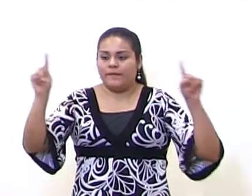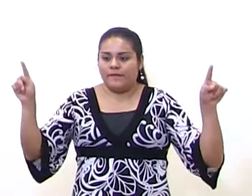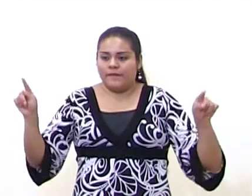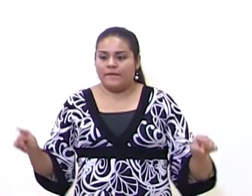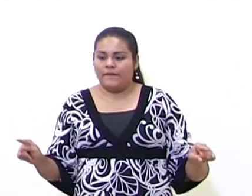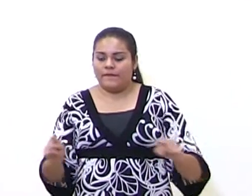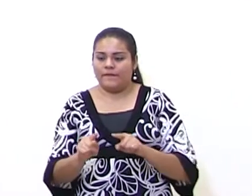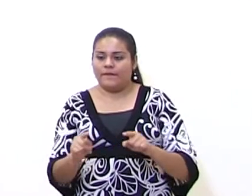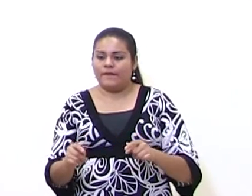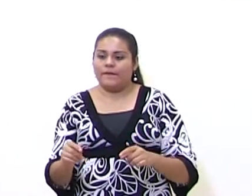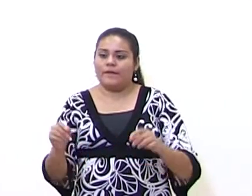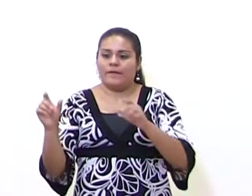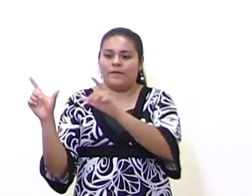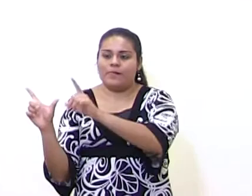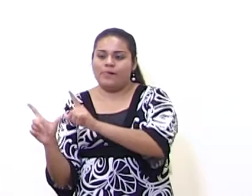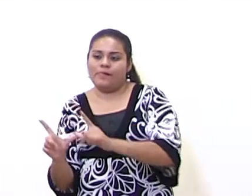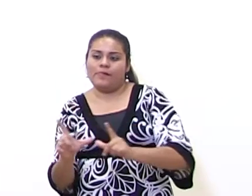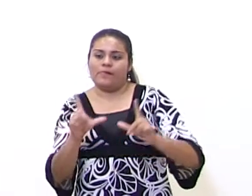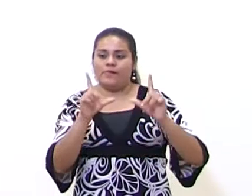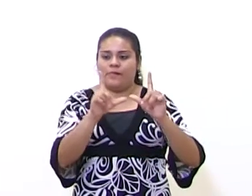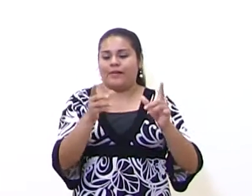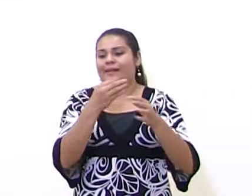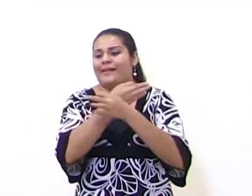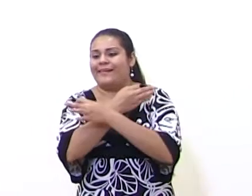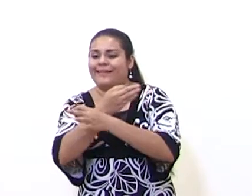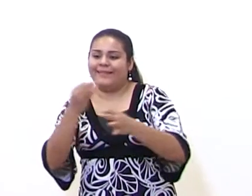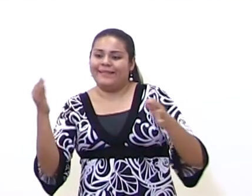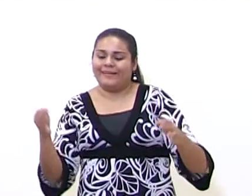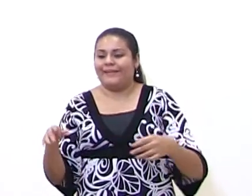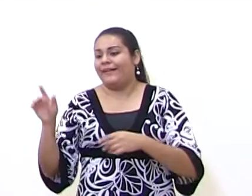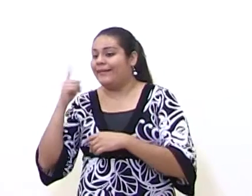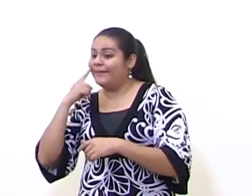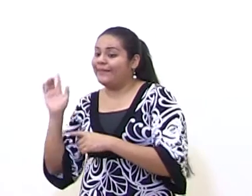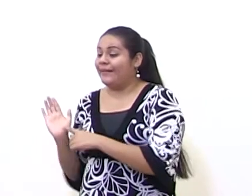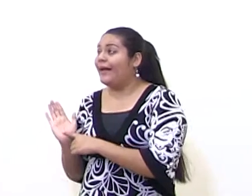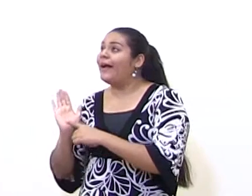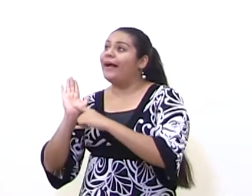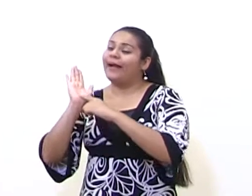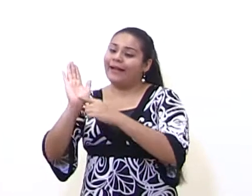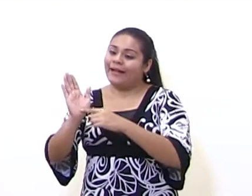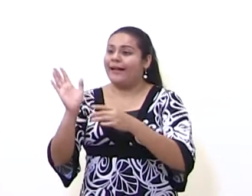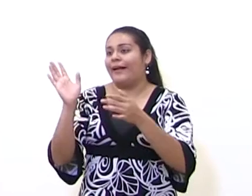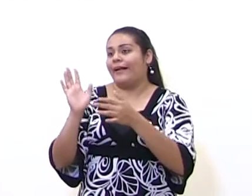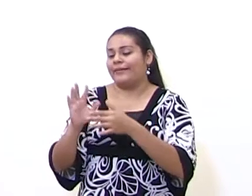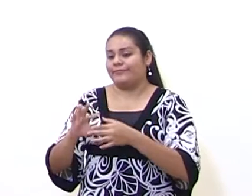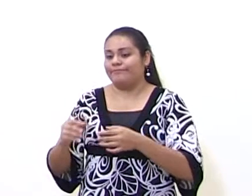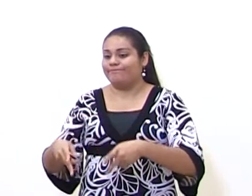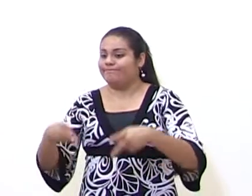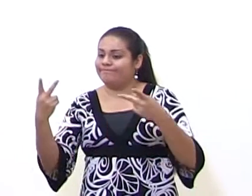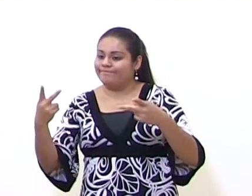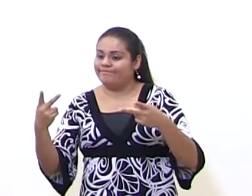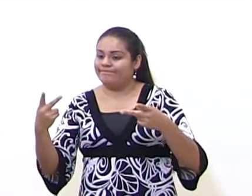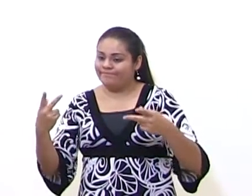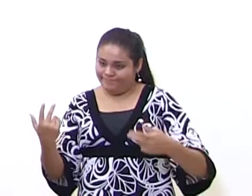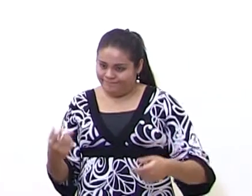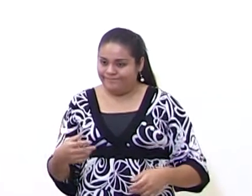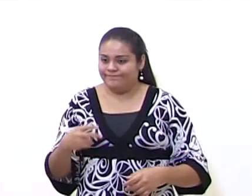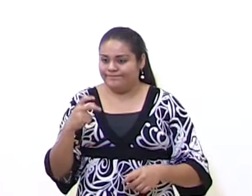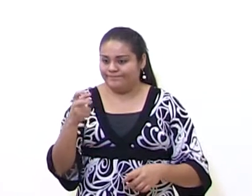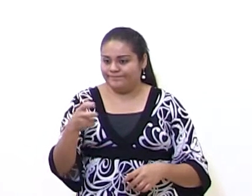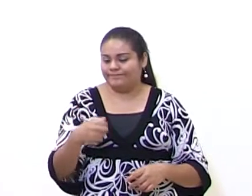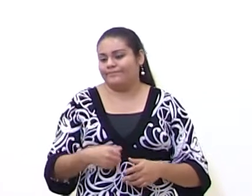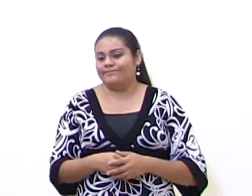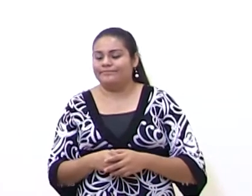estructurar y en función a un producto, mercancía o servicio. Es importante